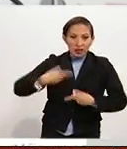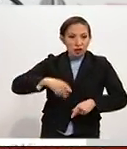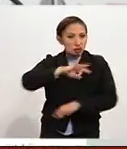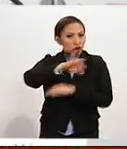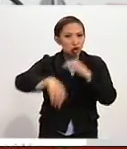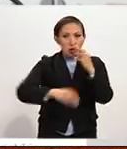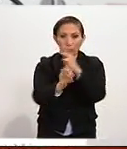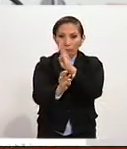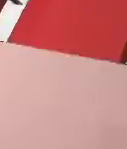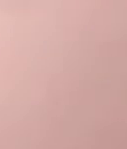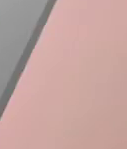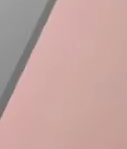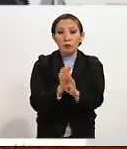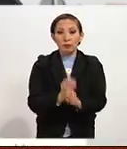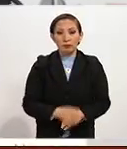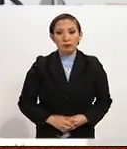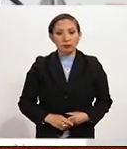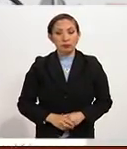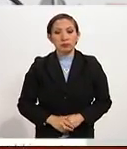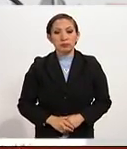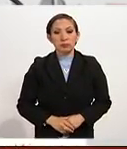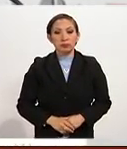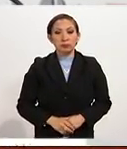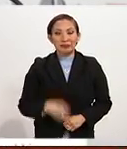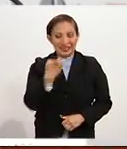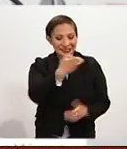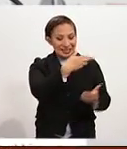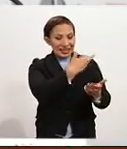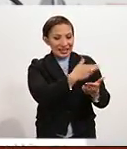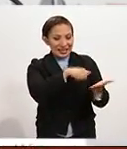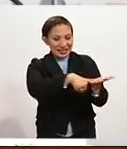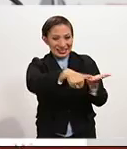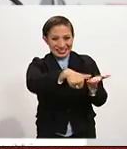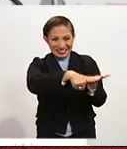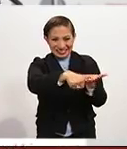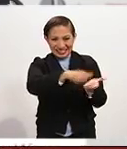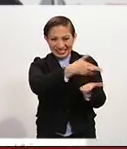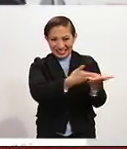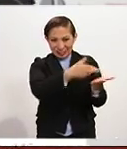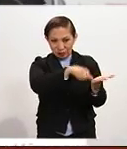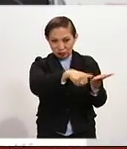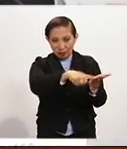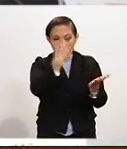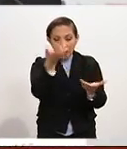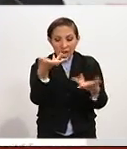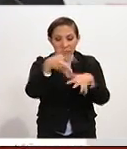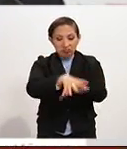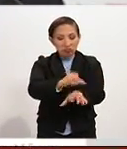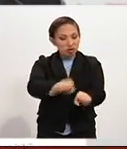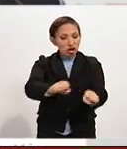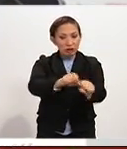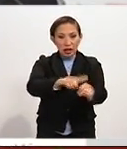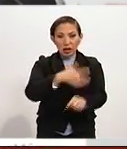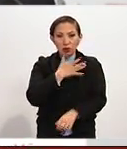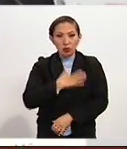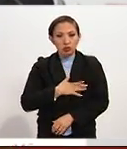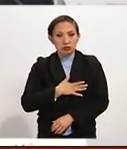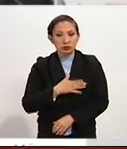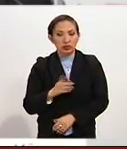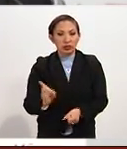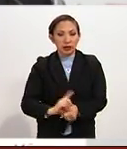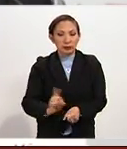en todo el mundo. El registro civil debe servir para fortalecer la inclusión social y la justicia